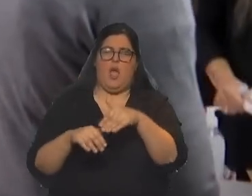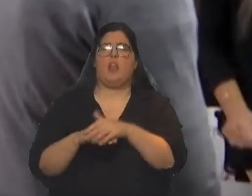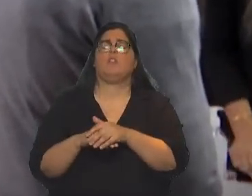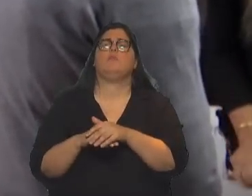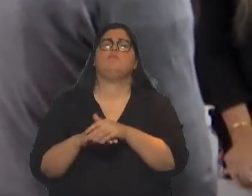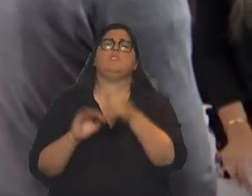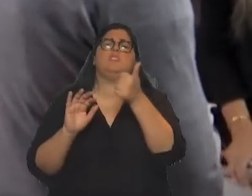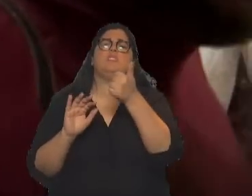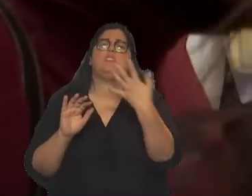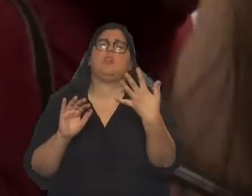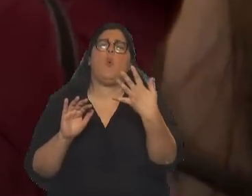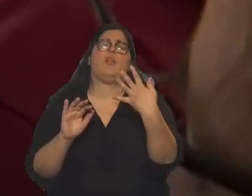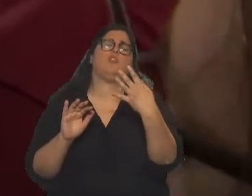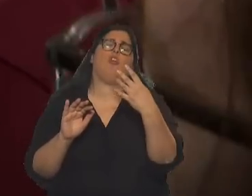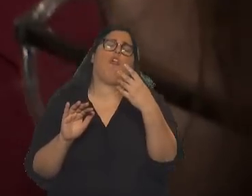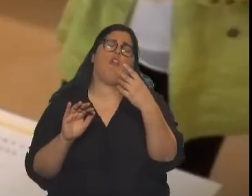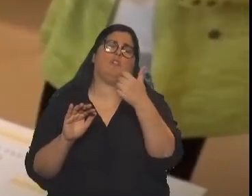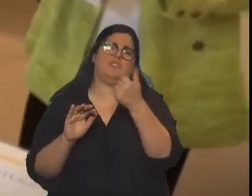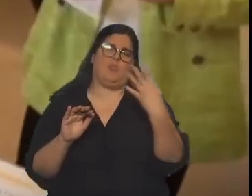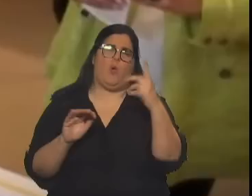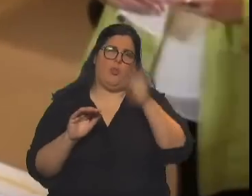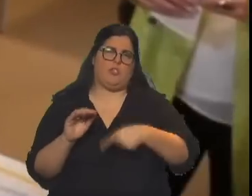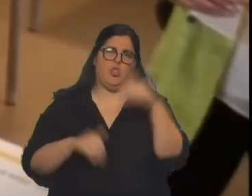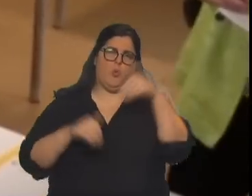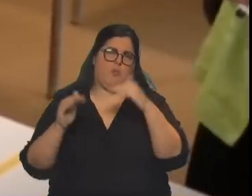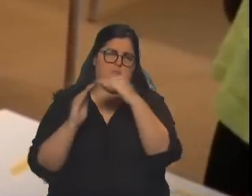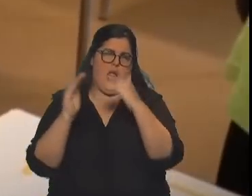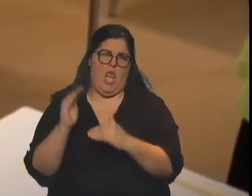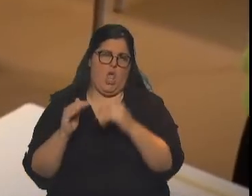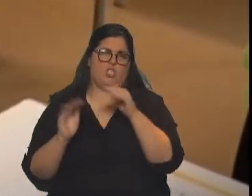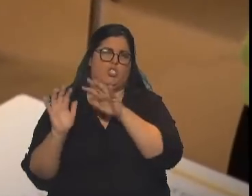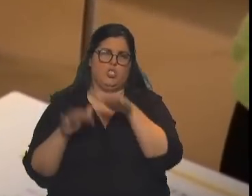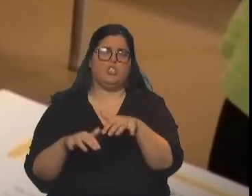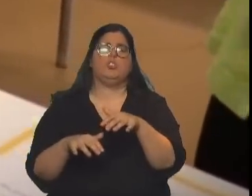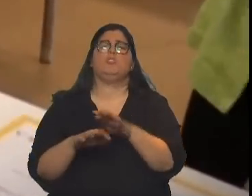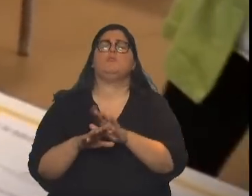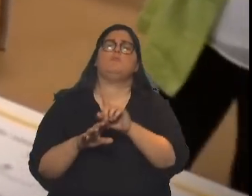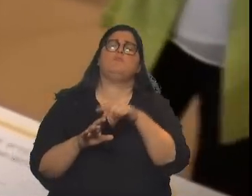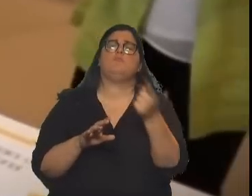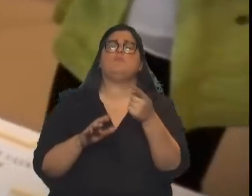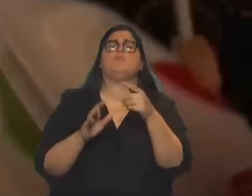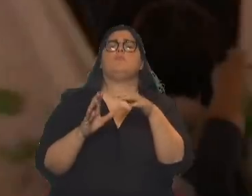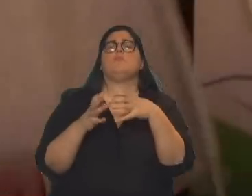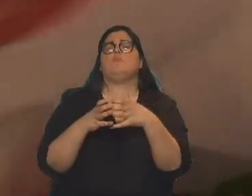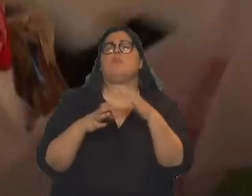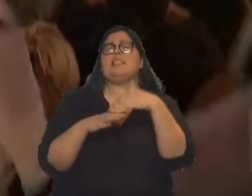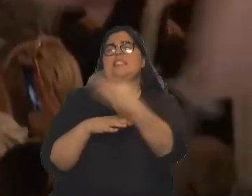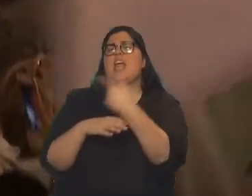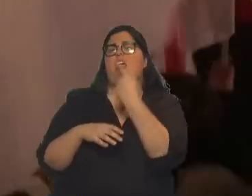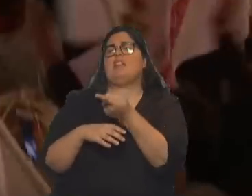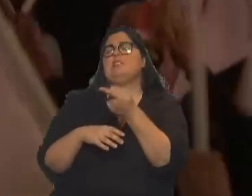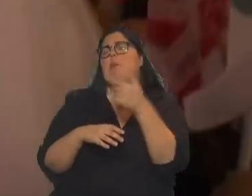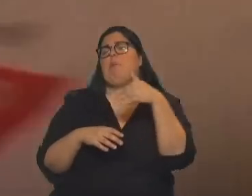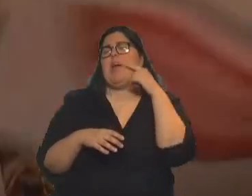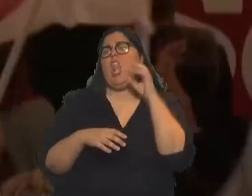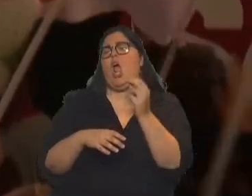del 64%. Por el otro, la crisis de la centroizquierda, que minimizó un posible crecimiento de Meloni, también puede